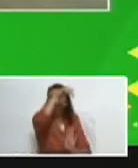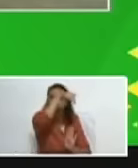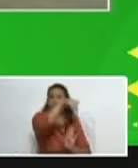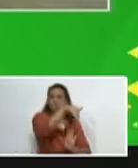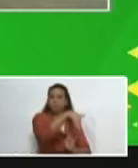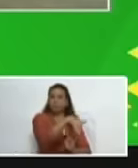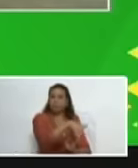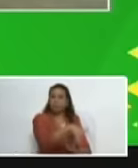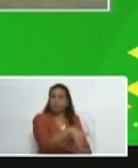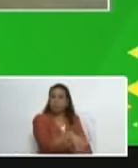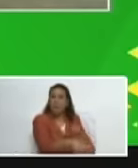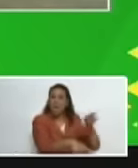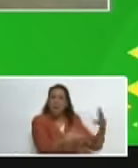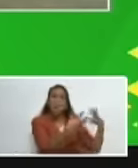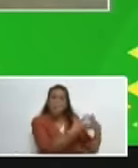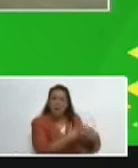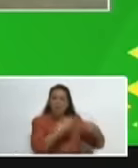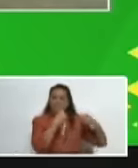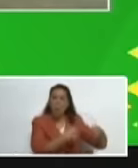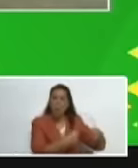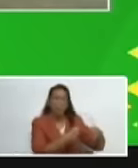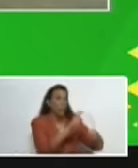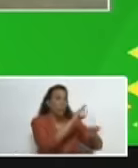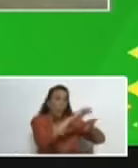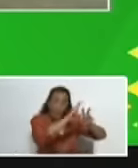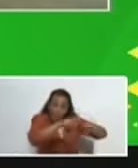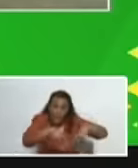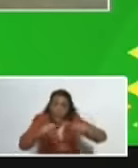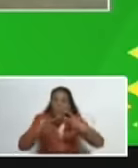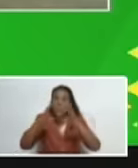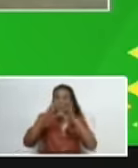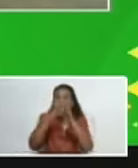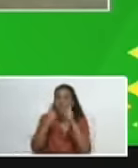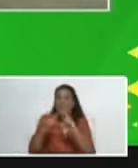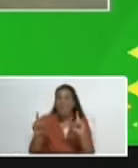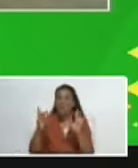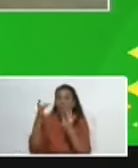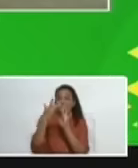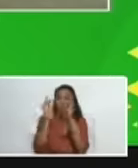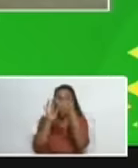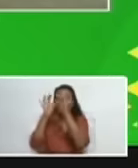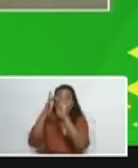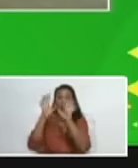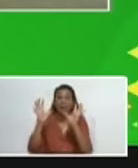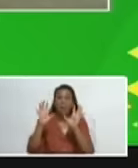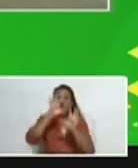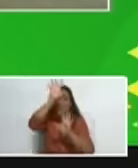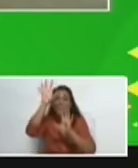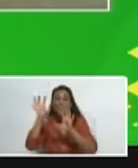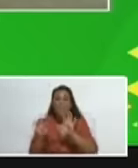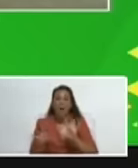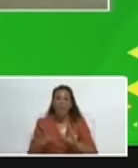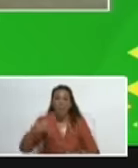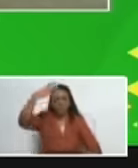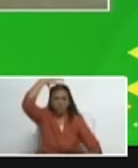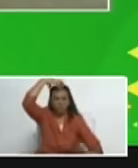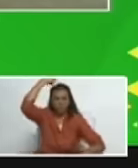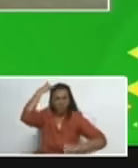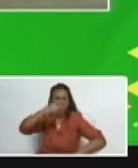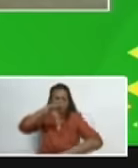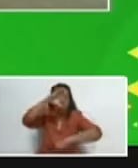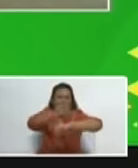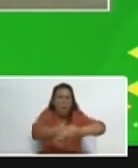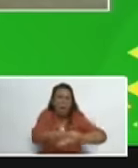Seguirá siendo un país poderoso, pero viene un nuevo mundo, multipolar, de países poderosos, pero no colonialistas, no